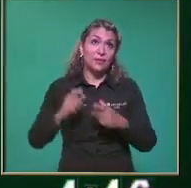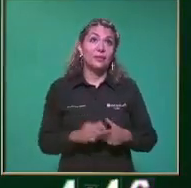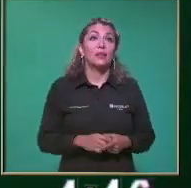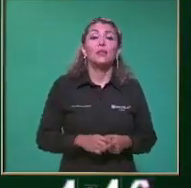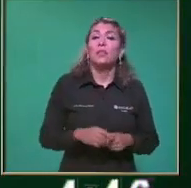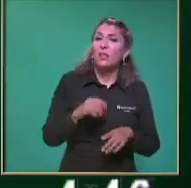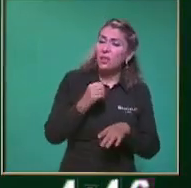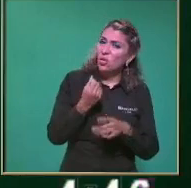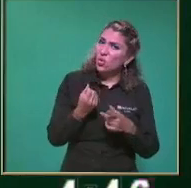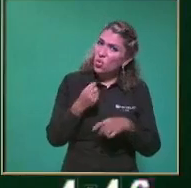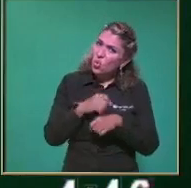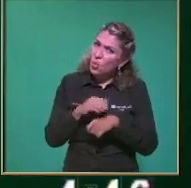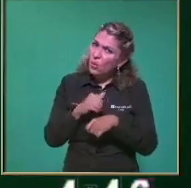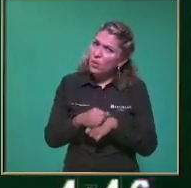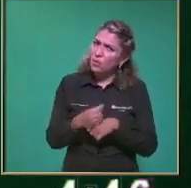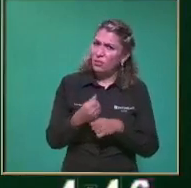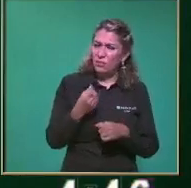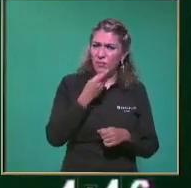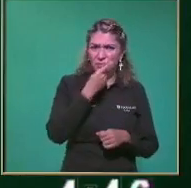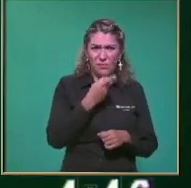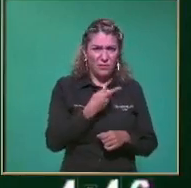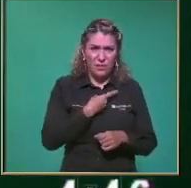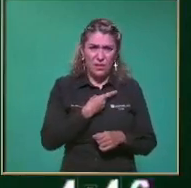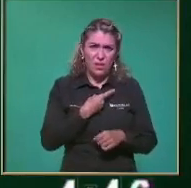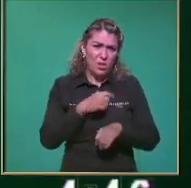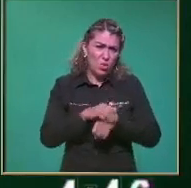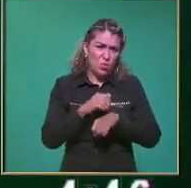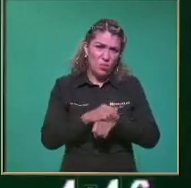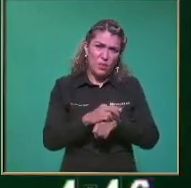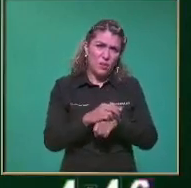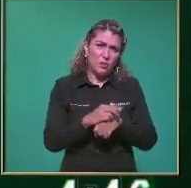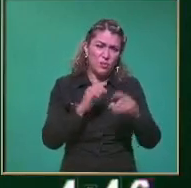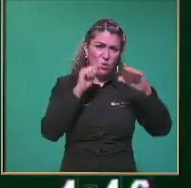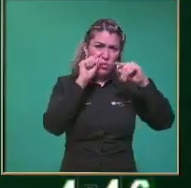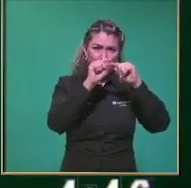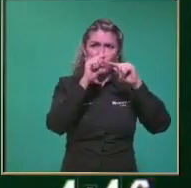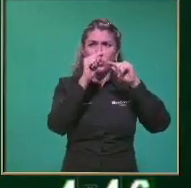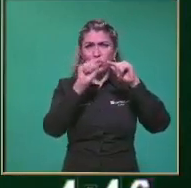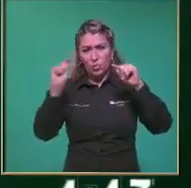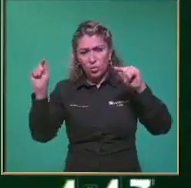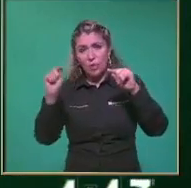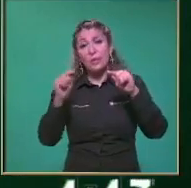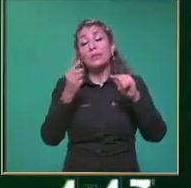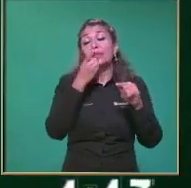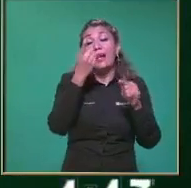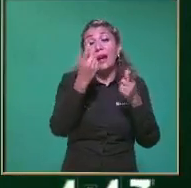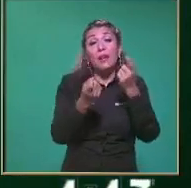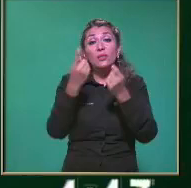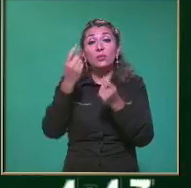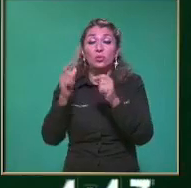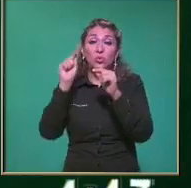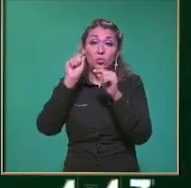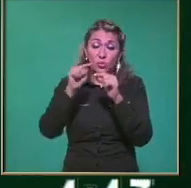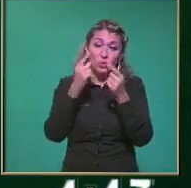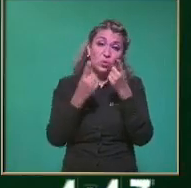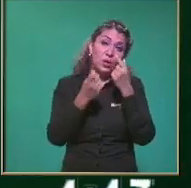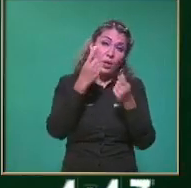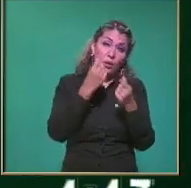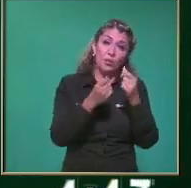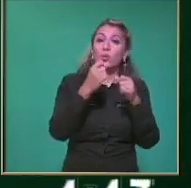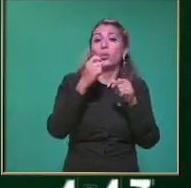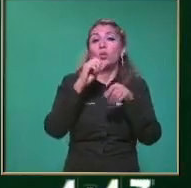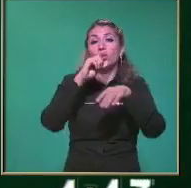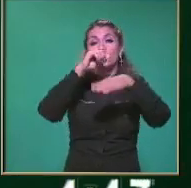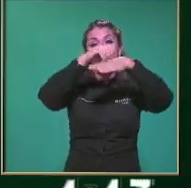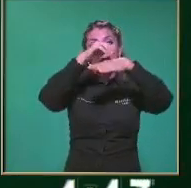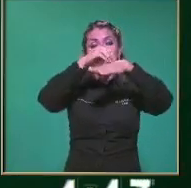lugar de dármela en números decimales, me la dan con unos con decimal y otros me las dan con fracción.